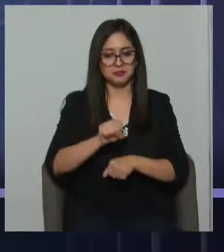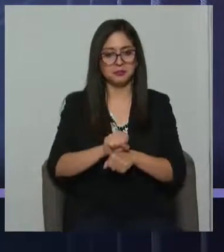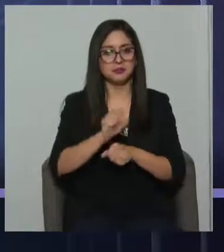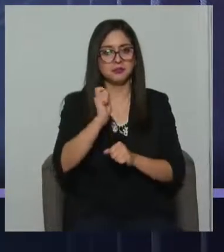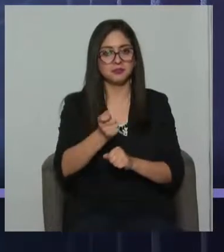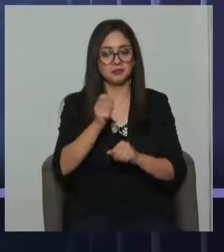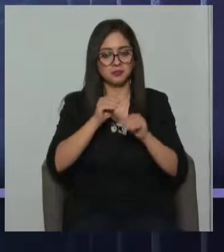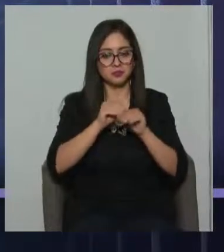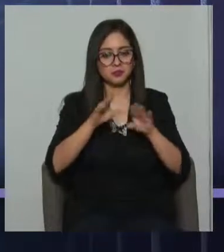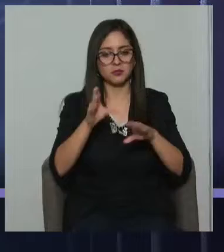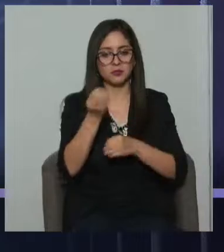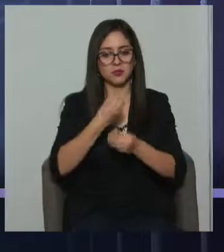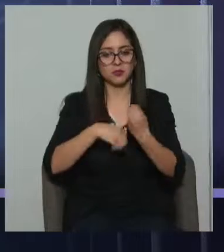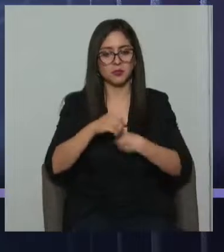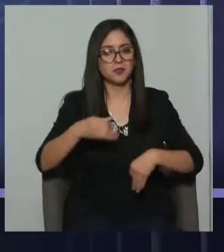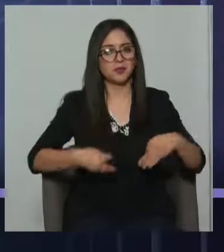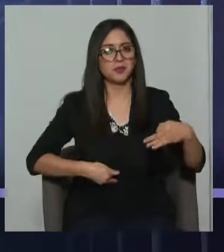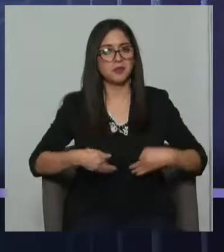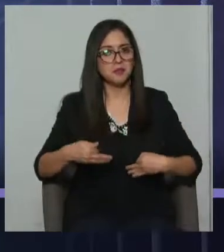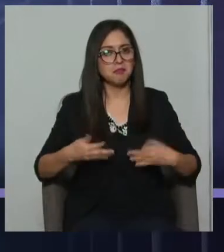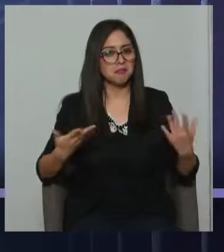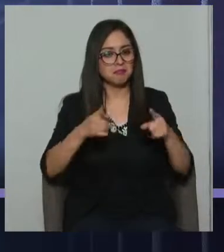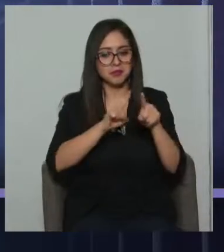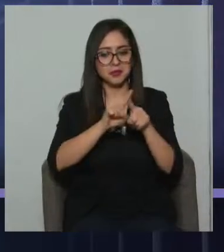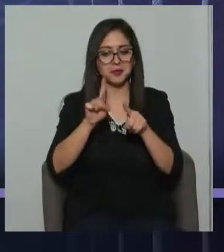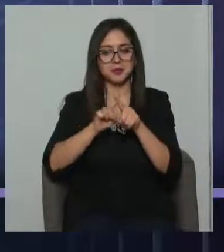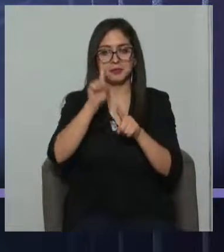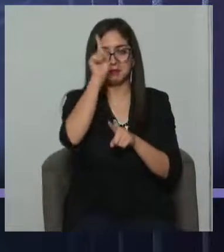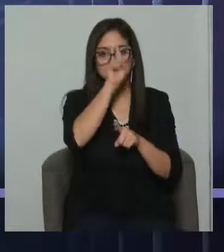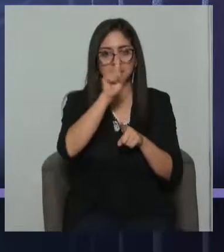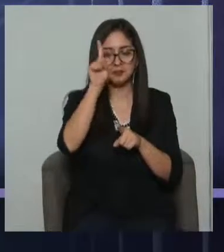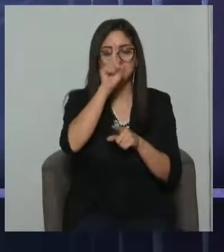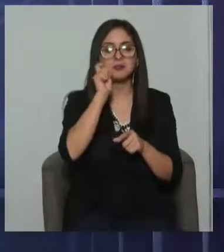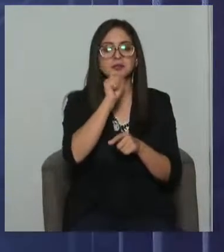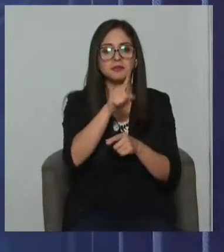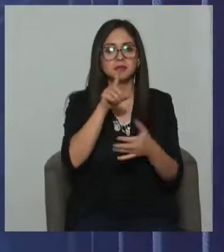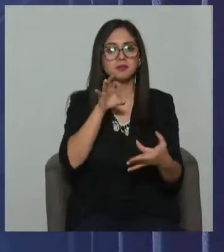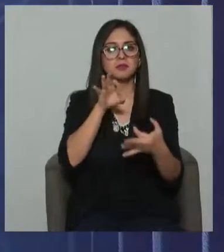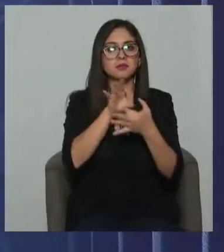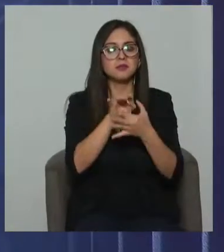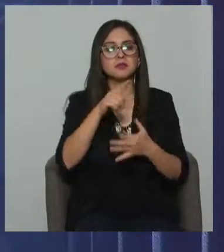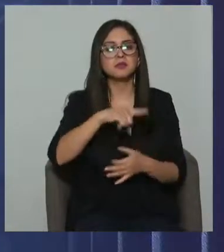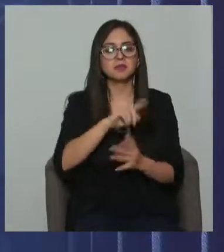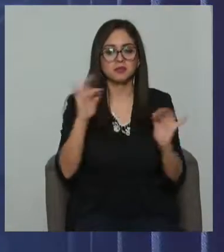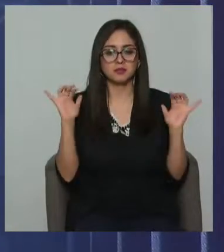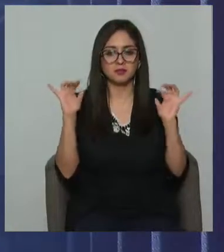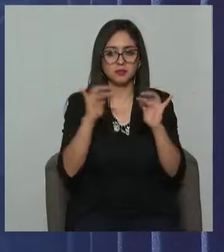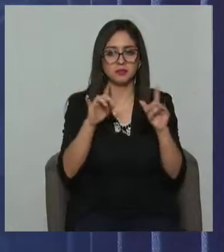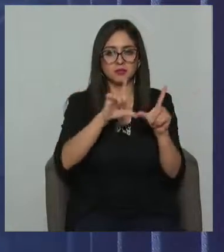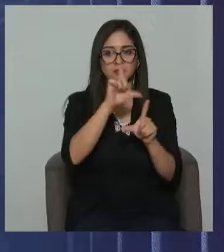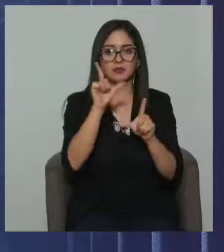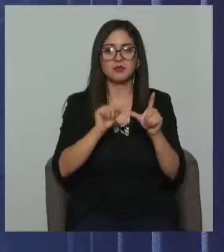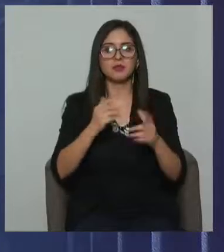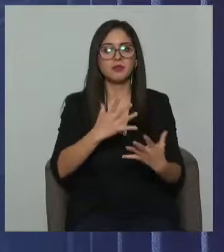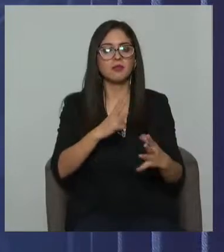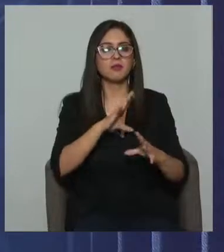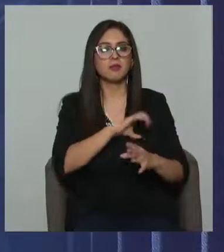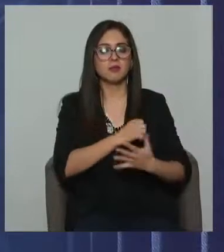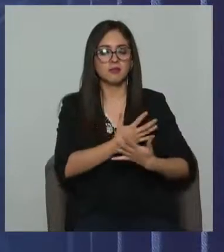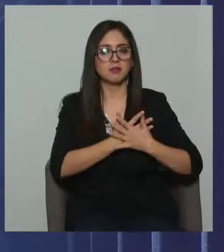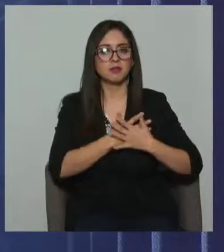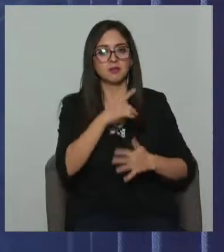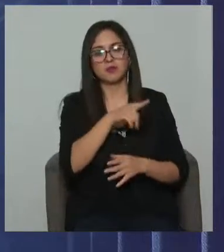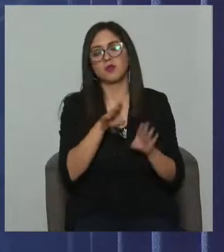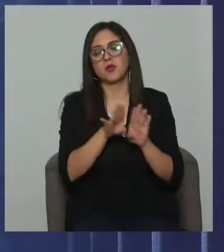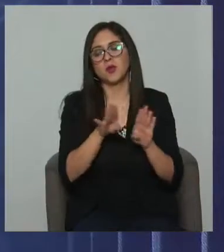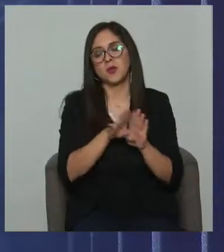tener recomendaciones y por supuesto que vamos a hablar del Encuentro Nacional de los Amantes del Teatro que arrancó el día 6 de enero y que concluye el